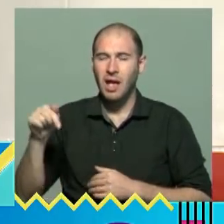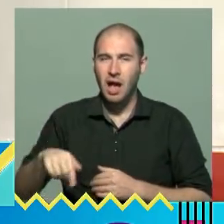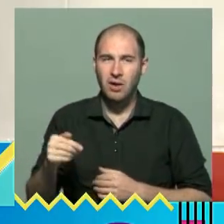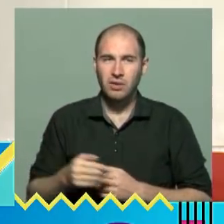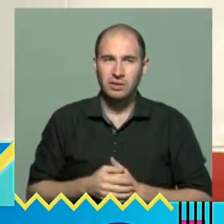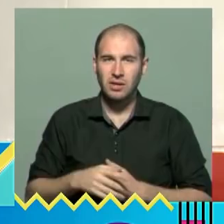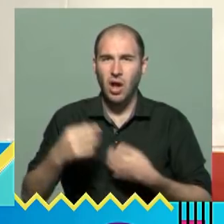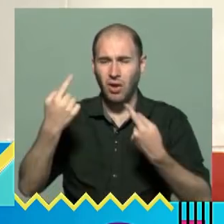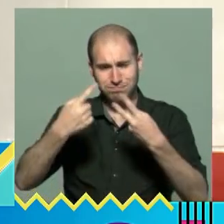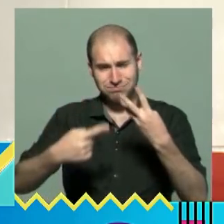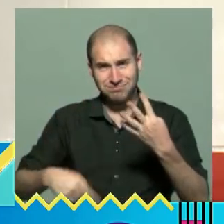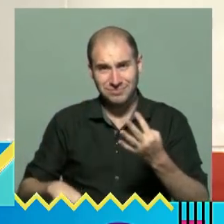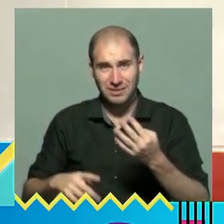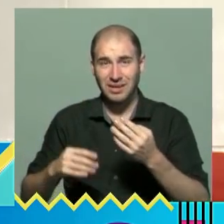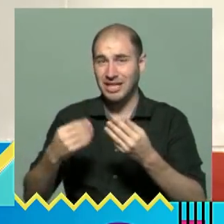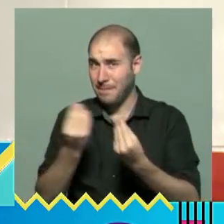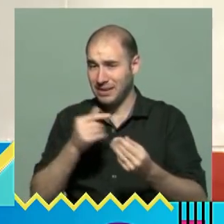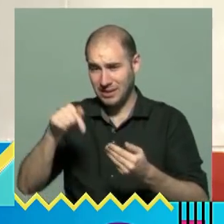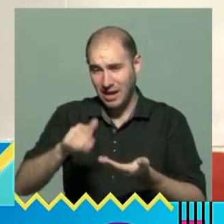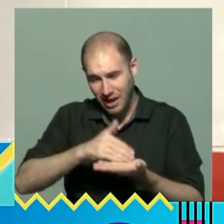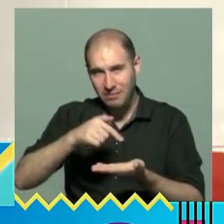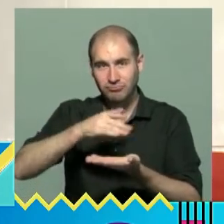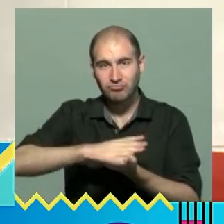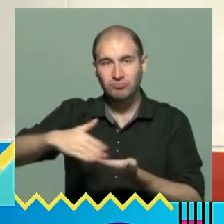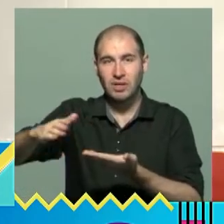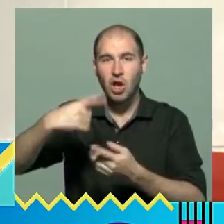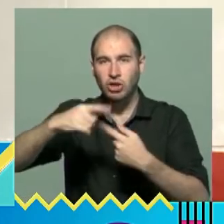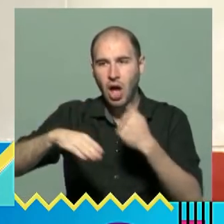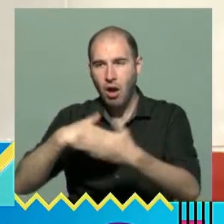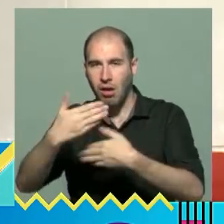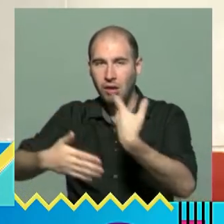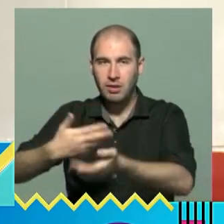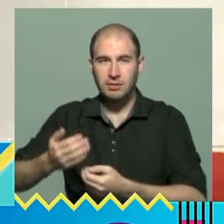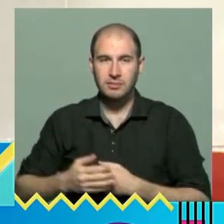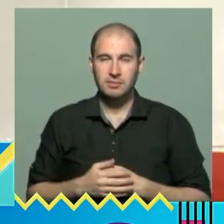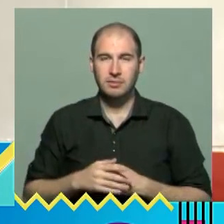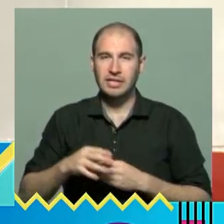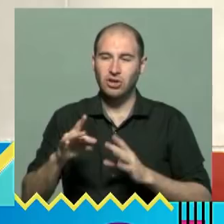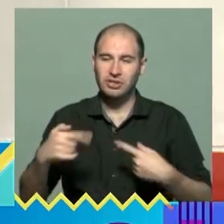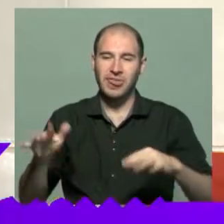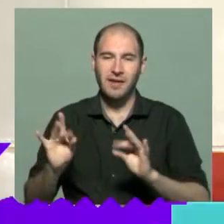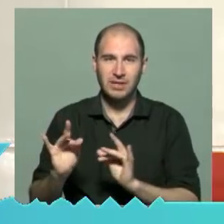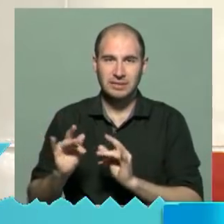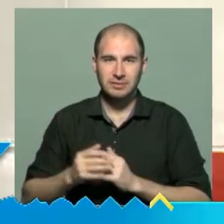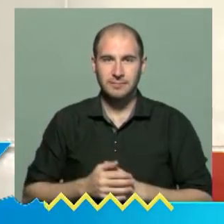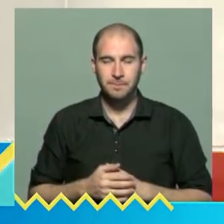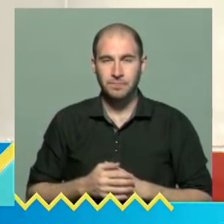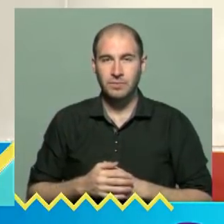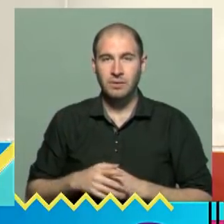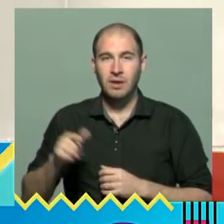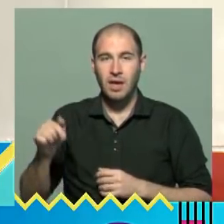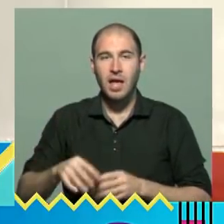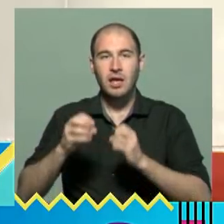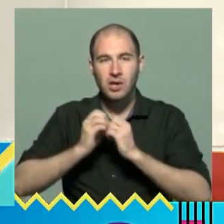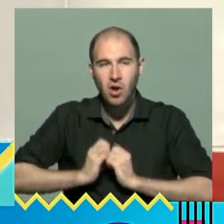hoy las cosas suceden y sobre lo que sucede, digamos, van sucediendo otras cuestiones. Entonces creo que es muy difícil y que se tiene que